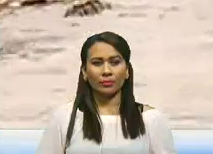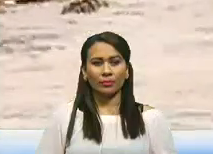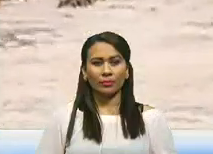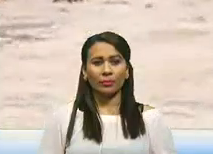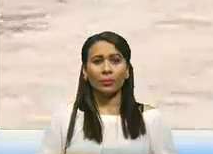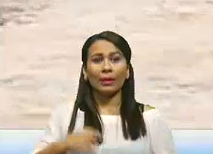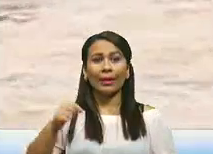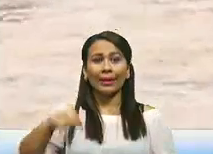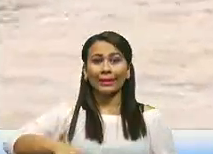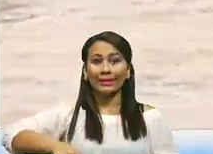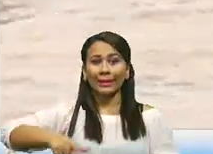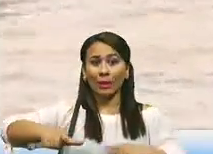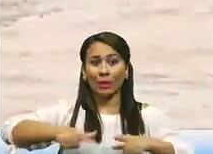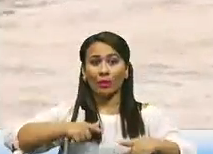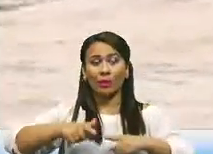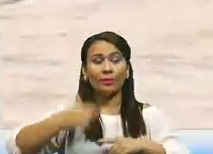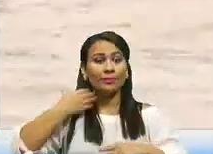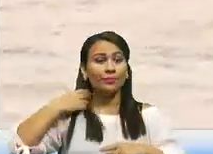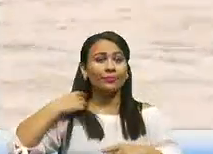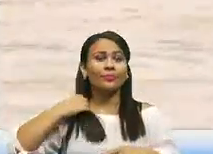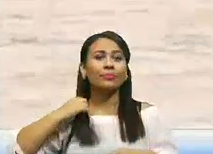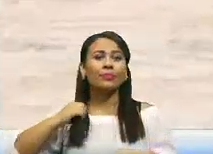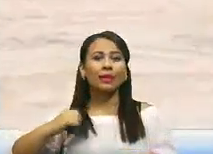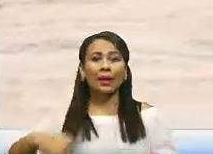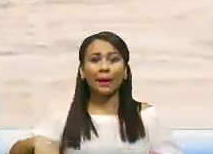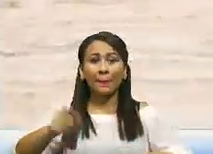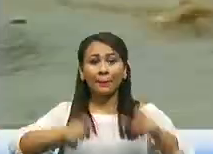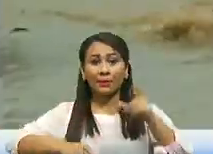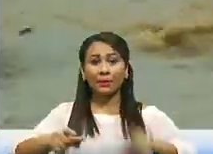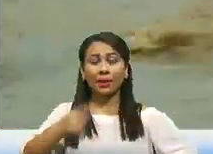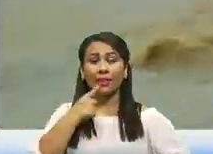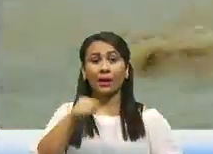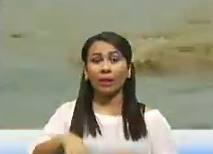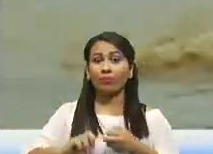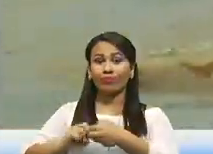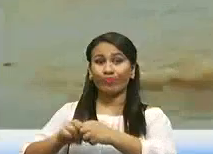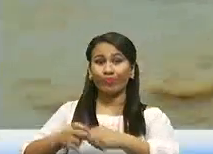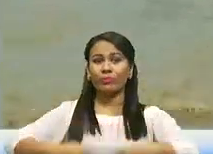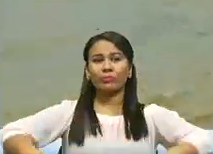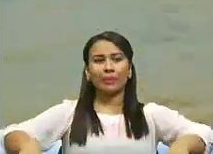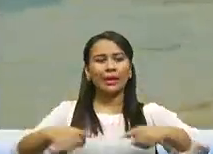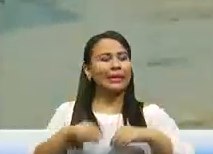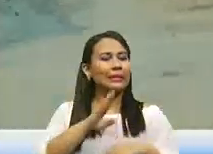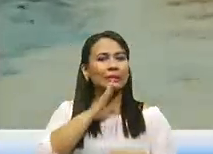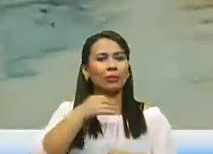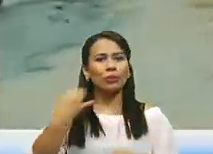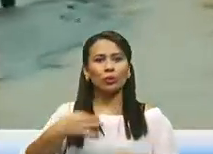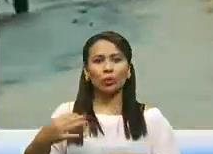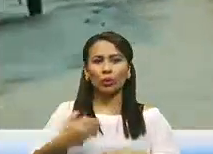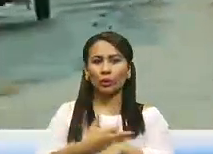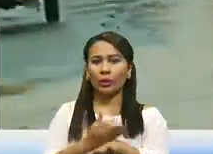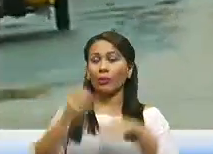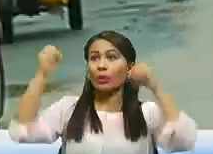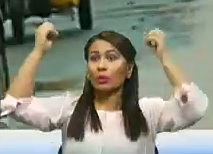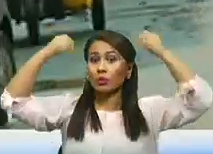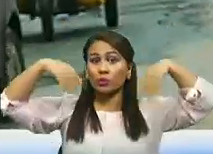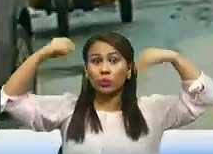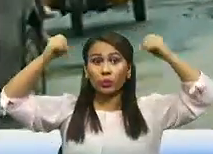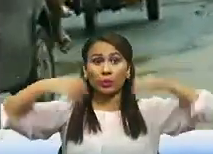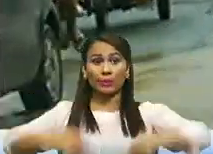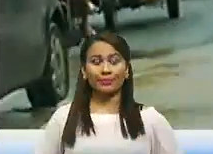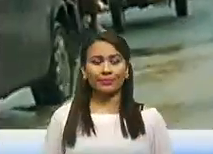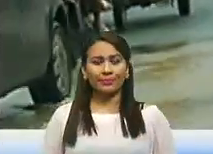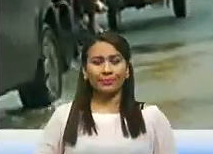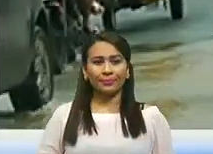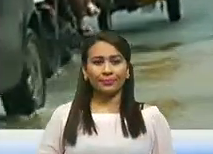En este lugar, sus habitantes señalaron que la situación es recurrente durante las épocas lluviosas.